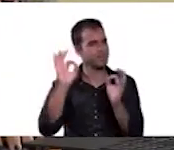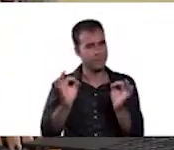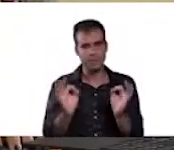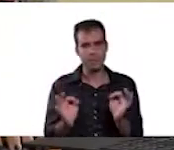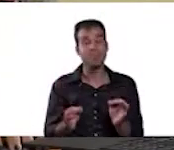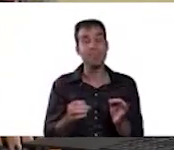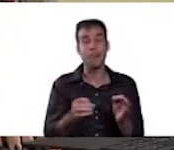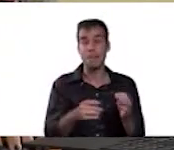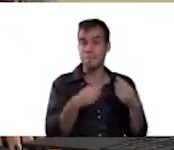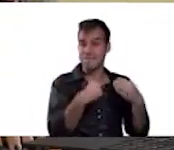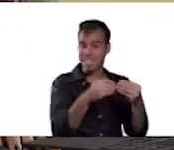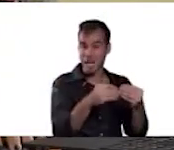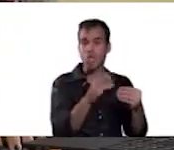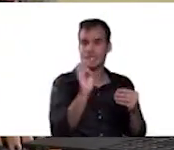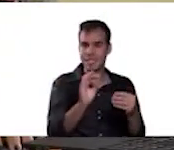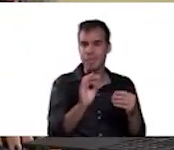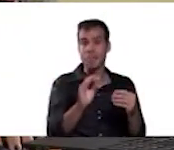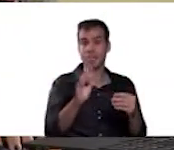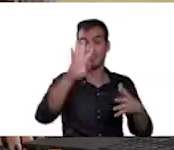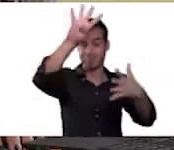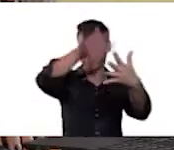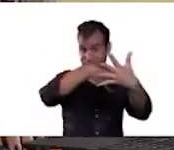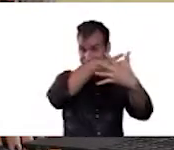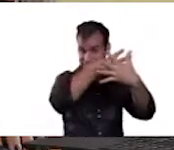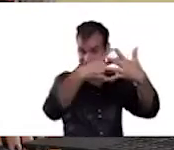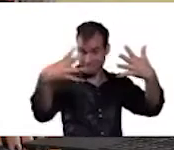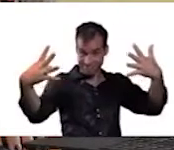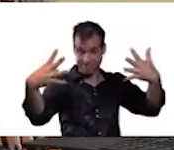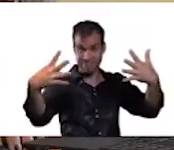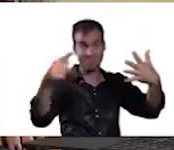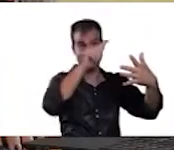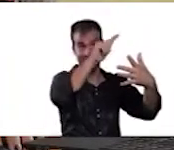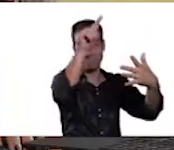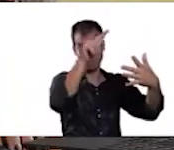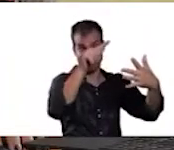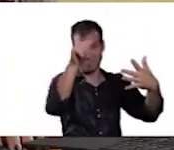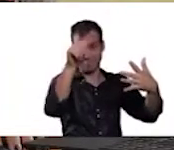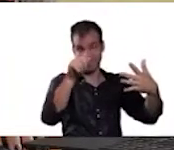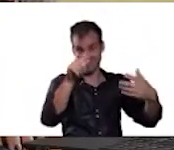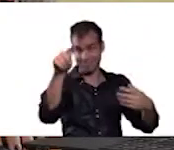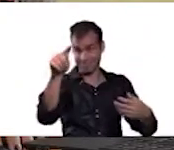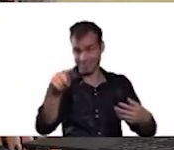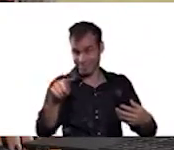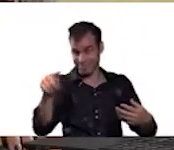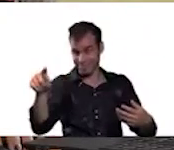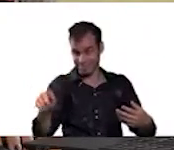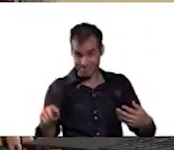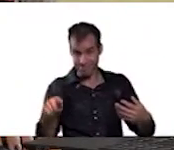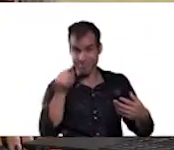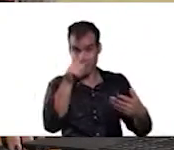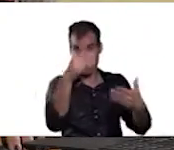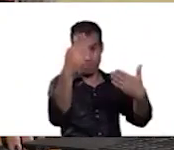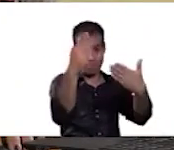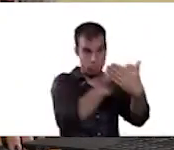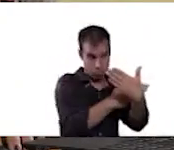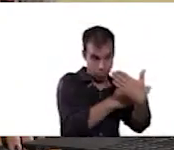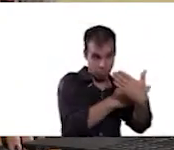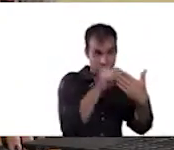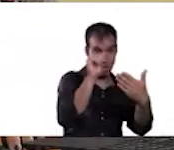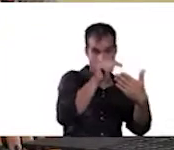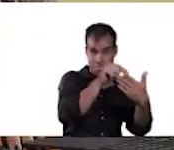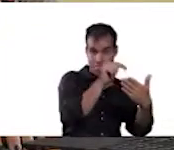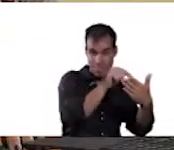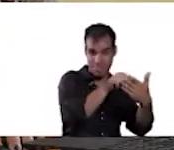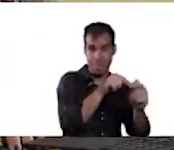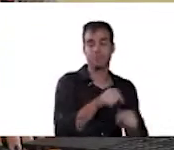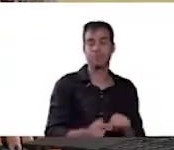elementos metálicos se encuentran en la parte izquierda de la línea diagonal quebrada o en la parte debajo de la línea diagonal